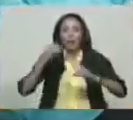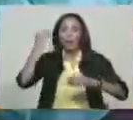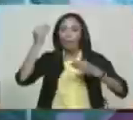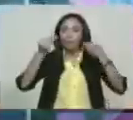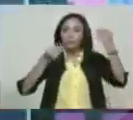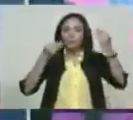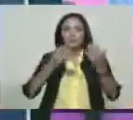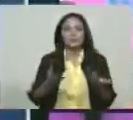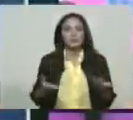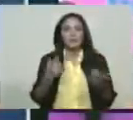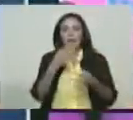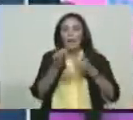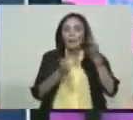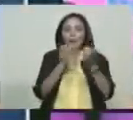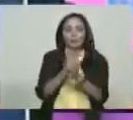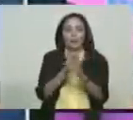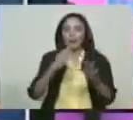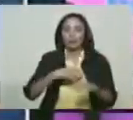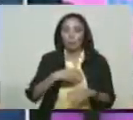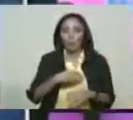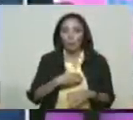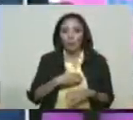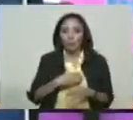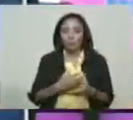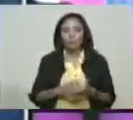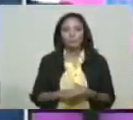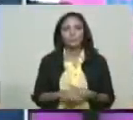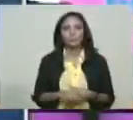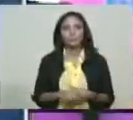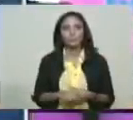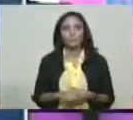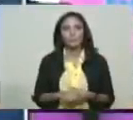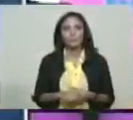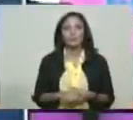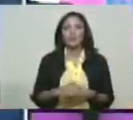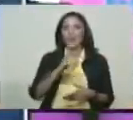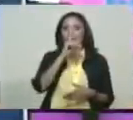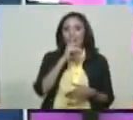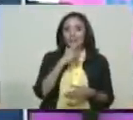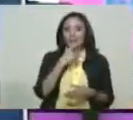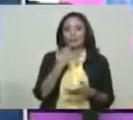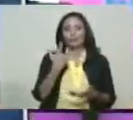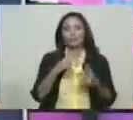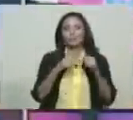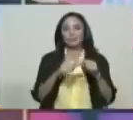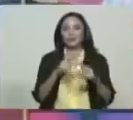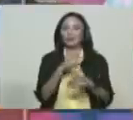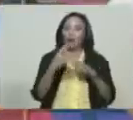Pero no hubo las condiciones para anunciarlo. Y el secreto se mantuvo.